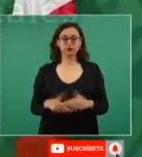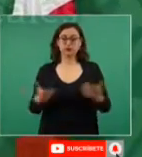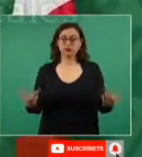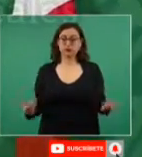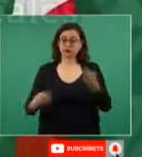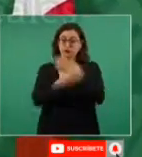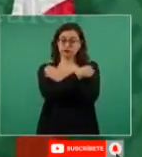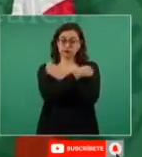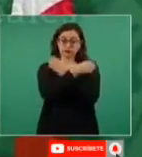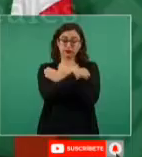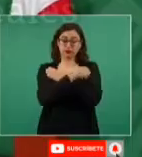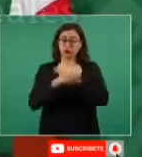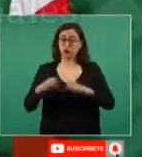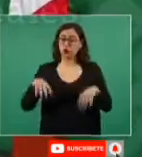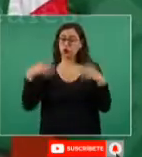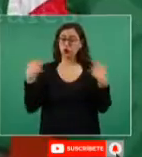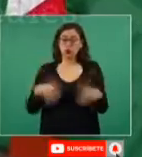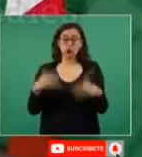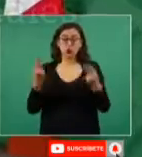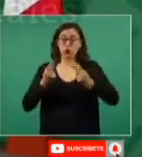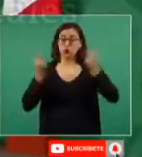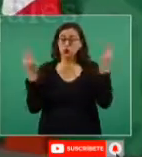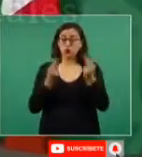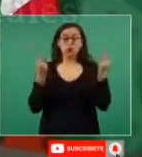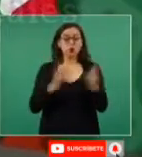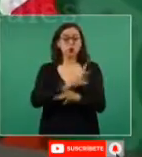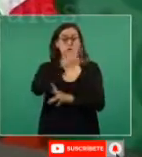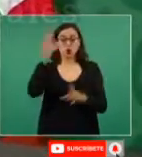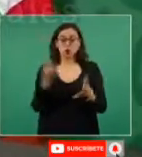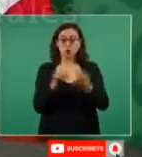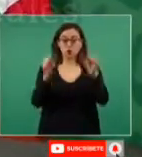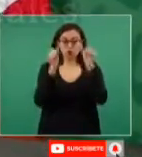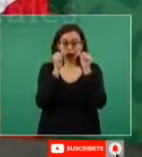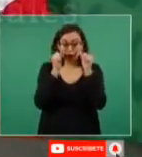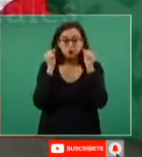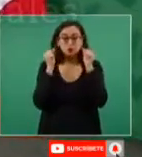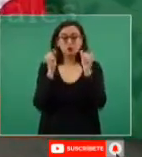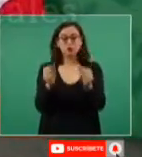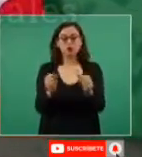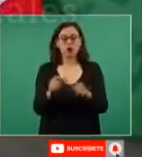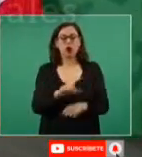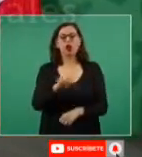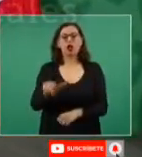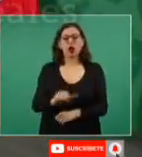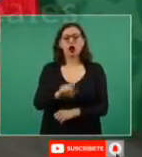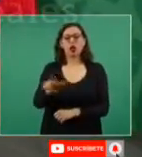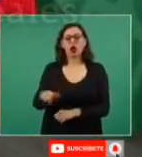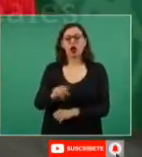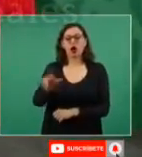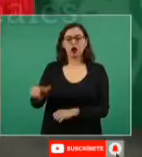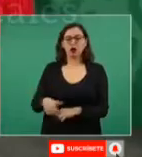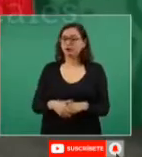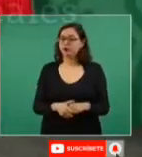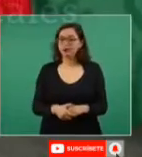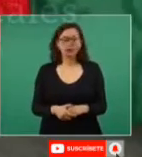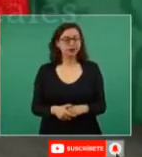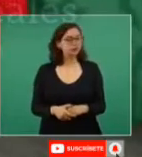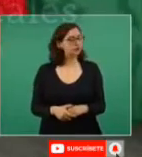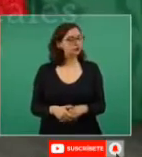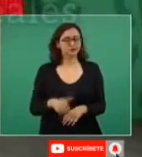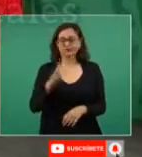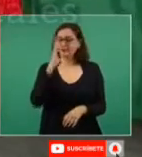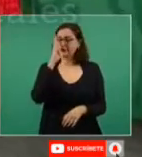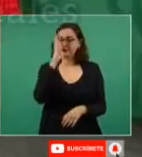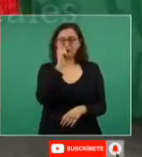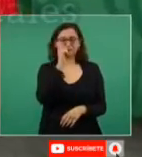educación. No podemos demorarnos porque nos va a